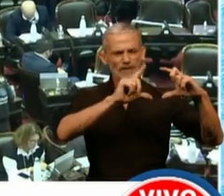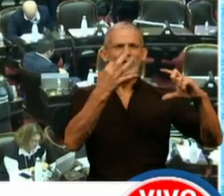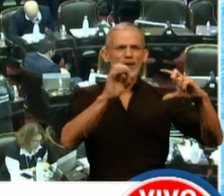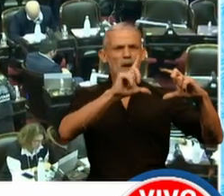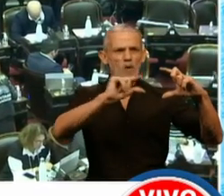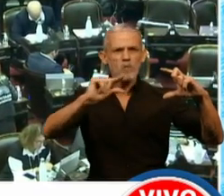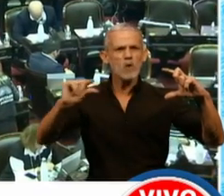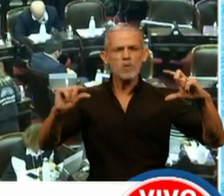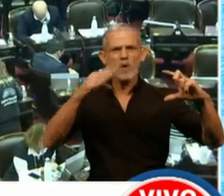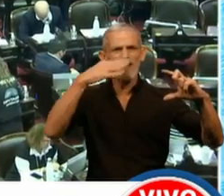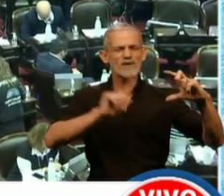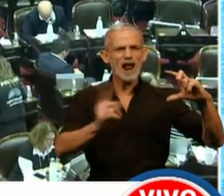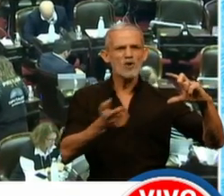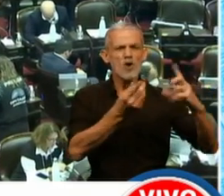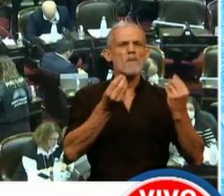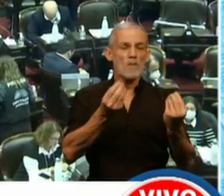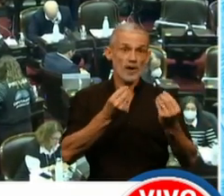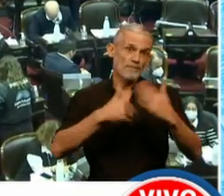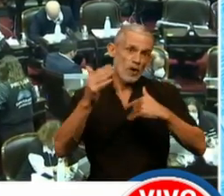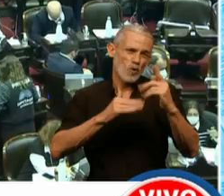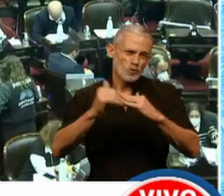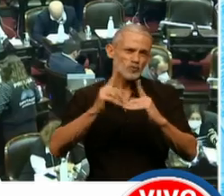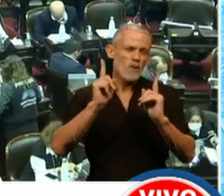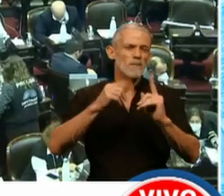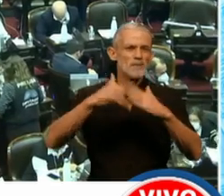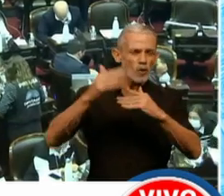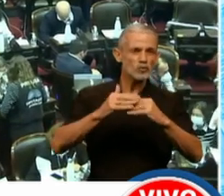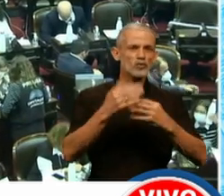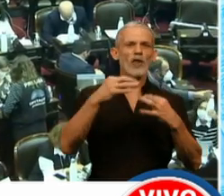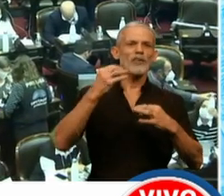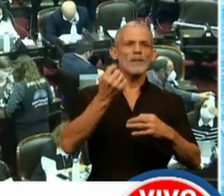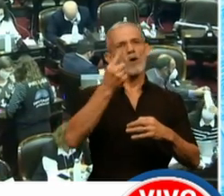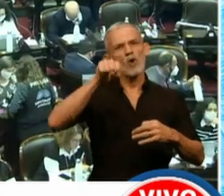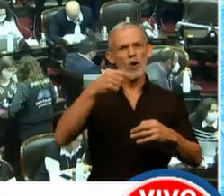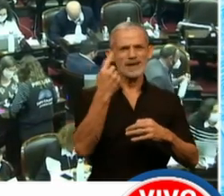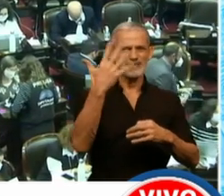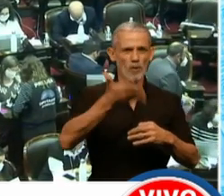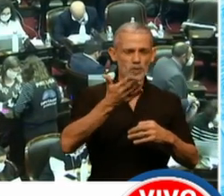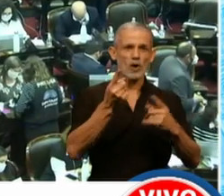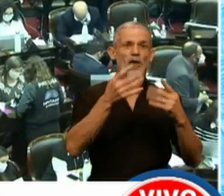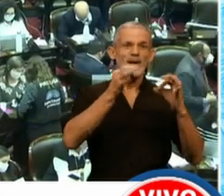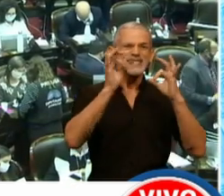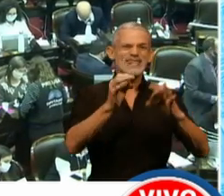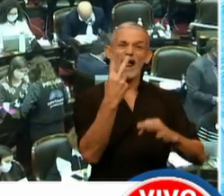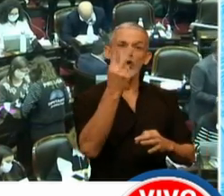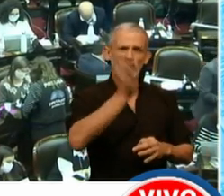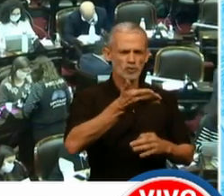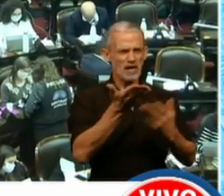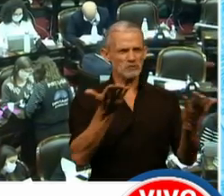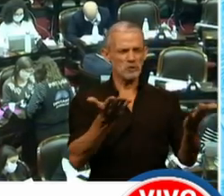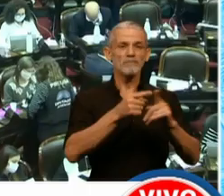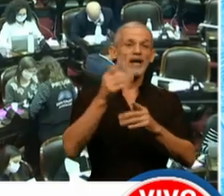debería estar en la construcción tiene el don punto y medio debía llegar ahora al 2% transporte